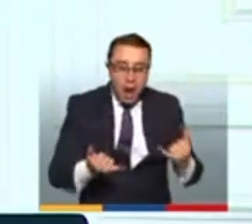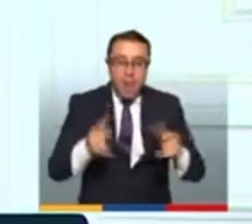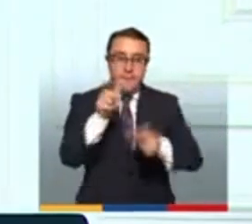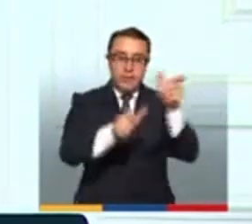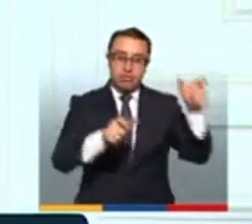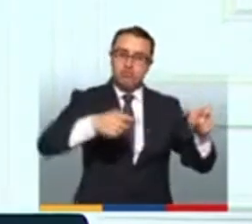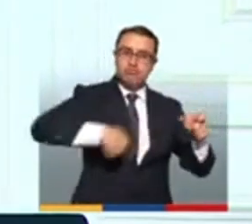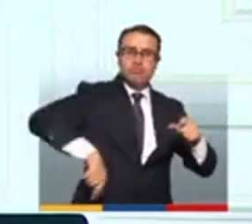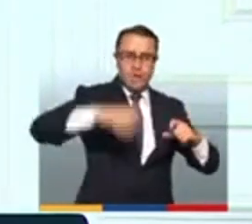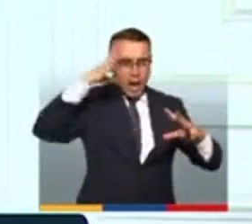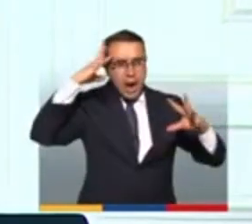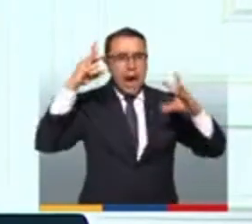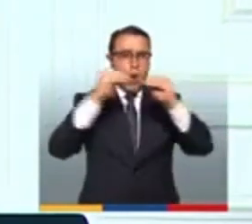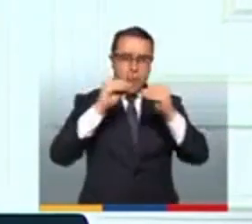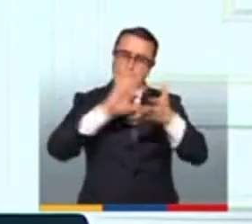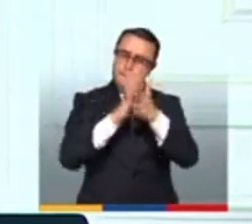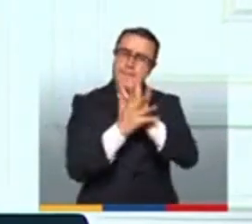de paz.